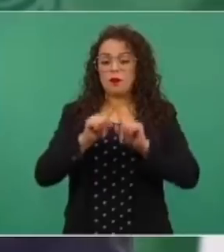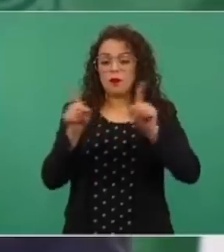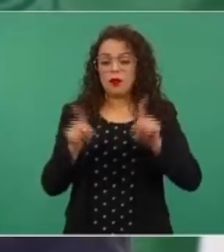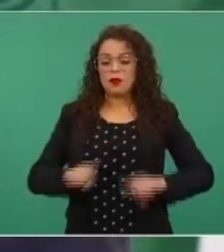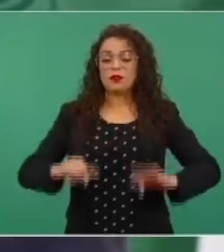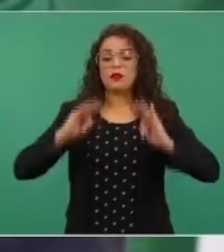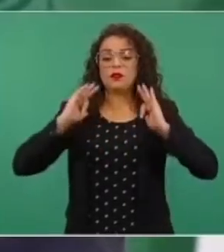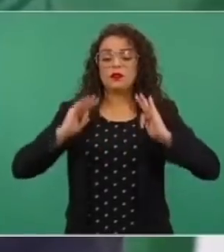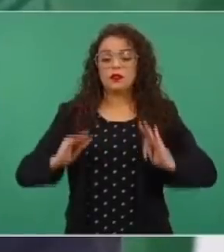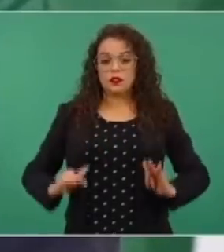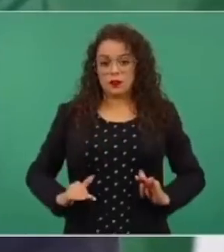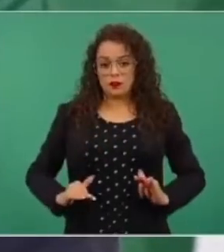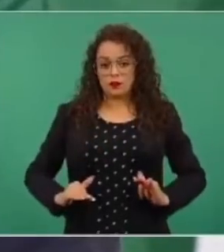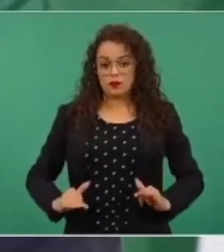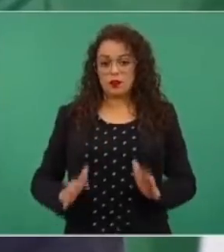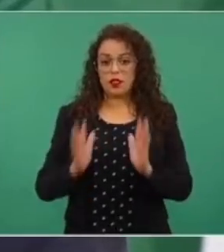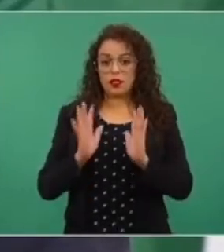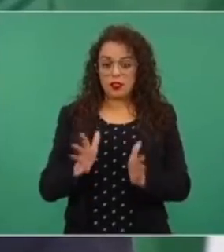Se avanzó,